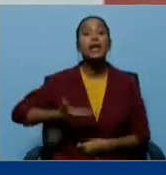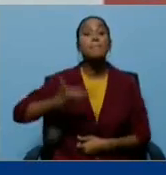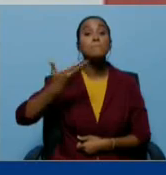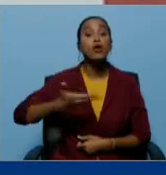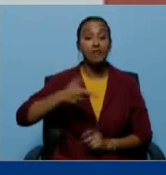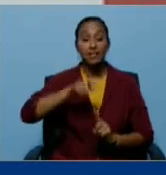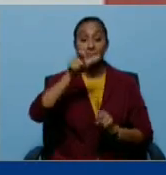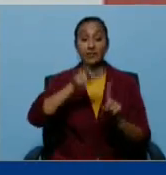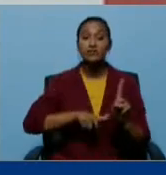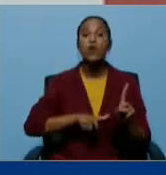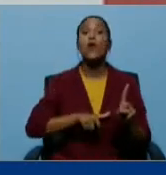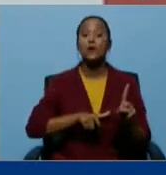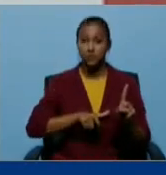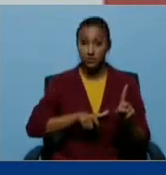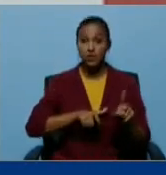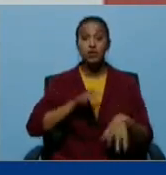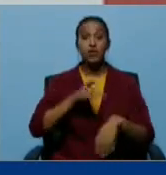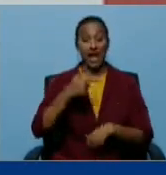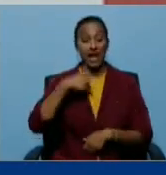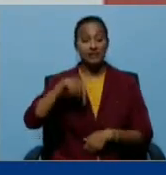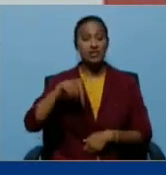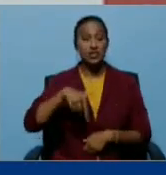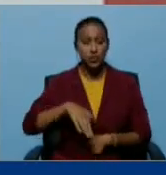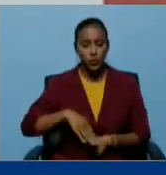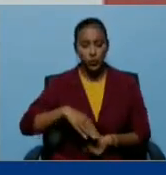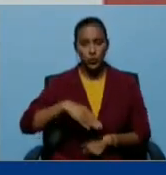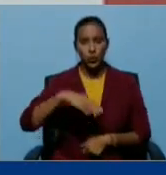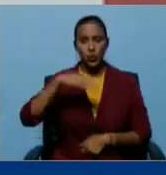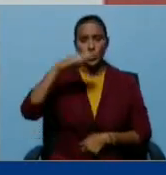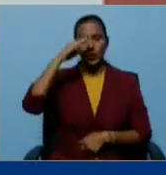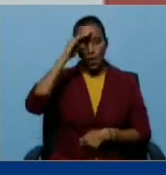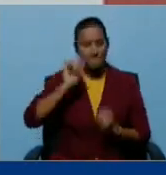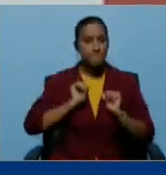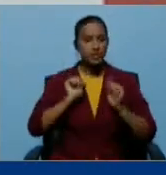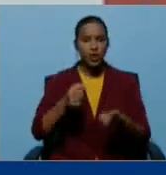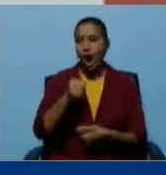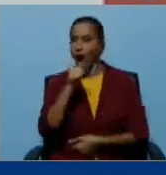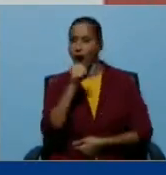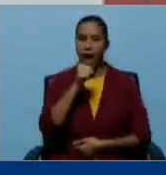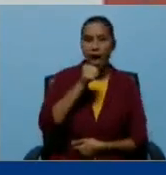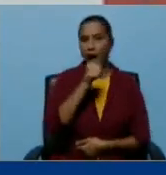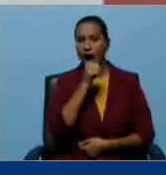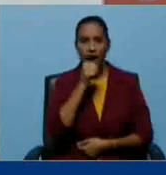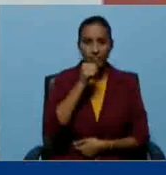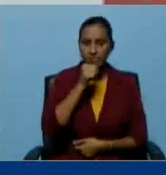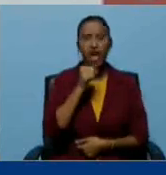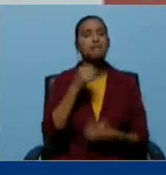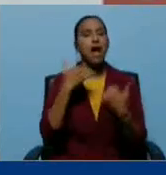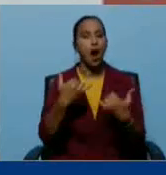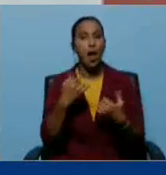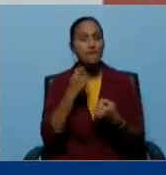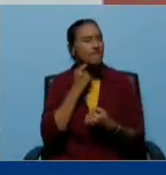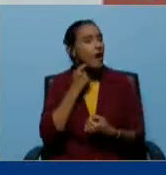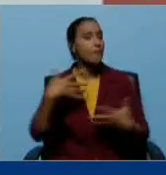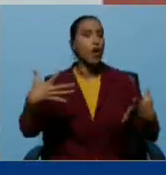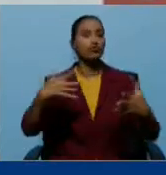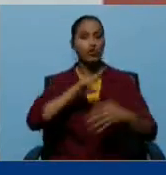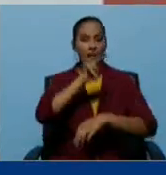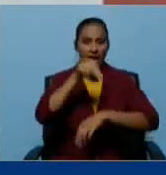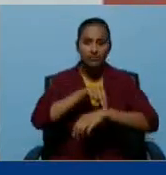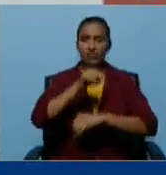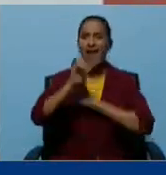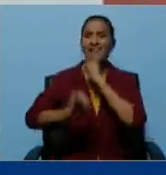que desde Venezuela han hecho su carrera y que de una u otra manera se han proyectado al exterior, todos fueron